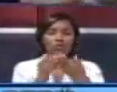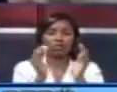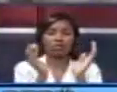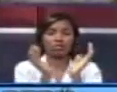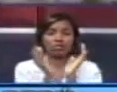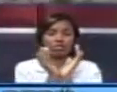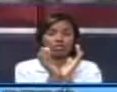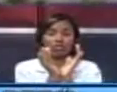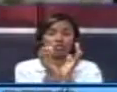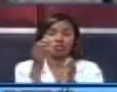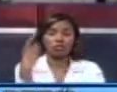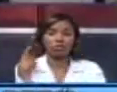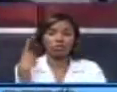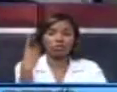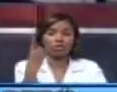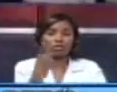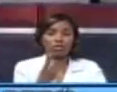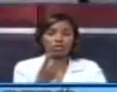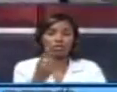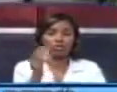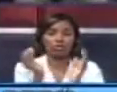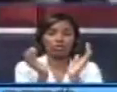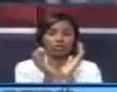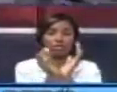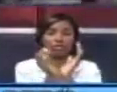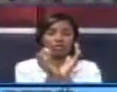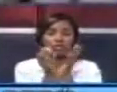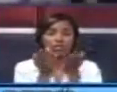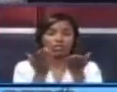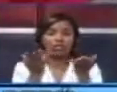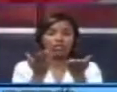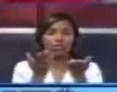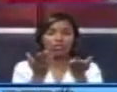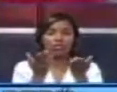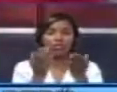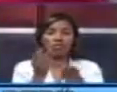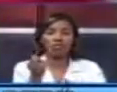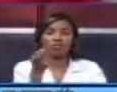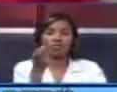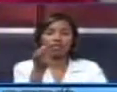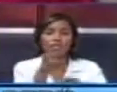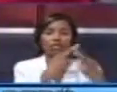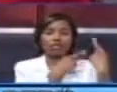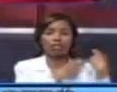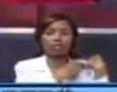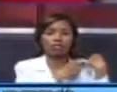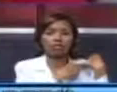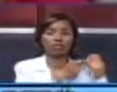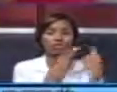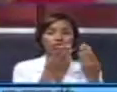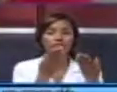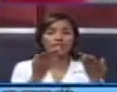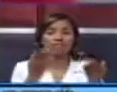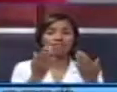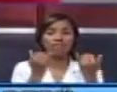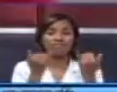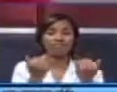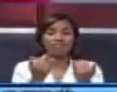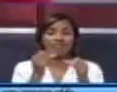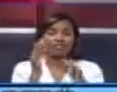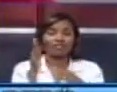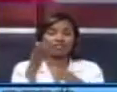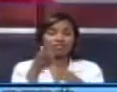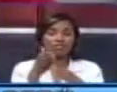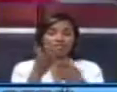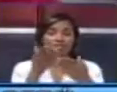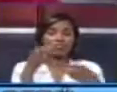Seguro Social. Directamente, el director Guillermo Sáenz Llorens, en contra quién va dirigida esta denuncia por